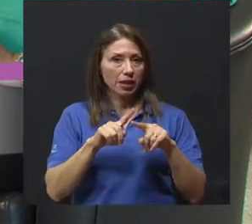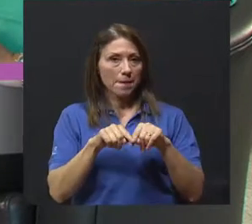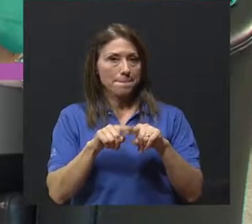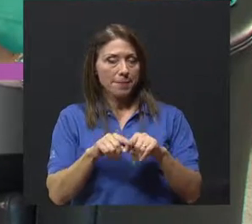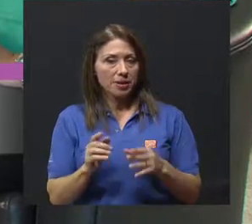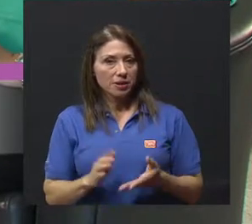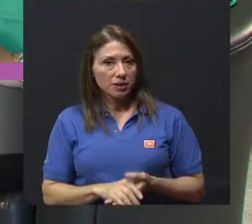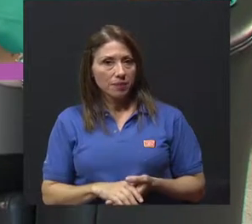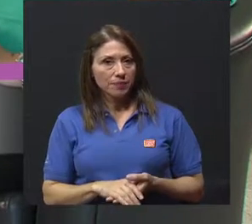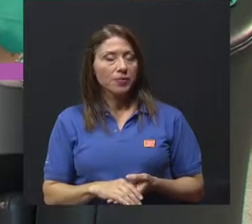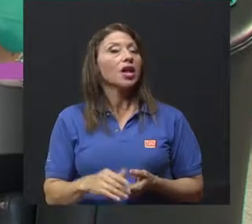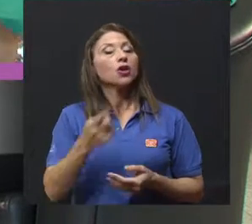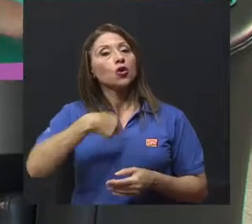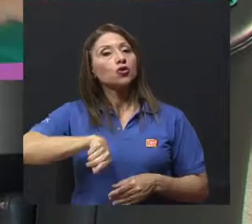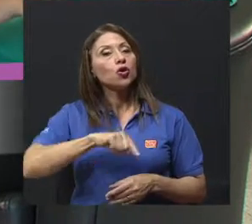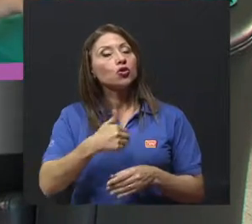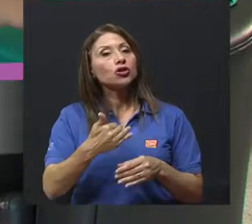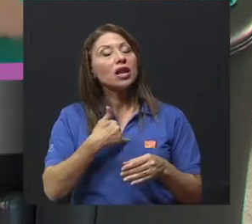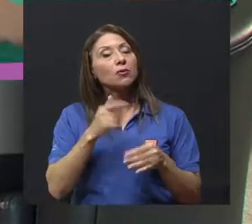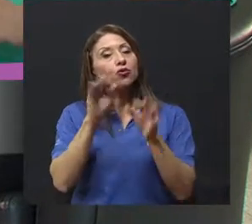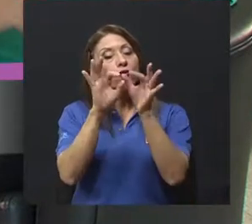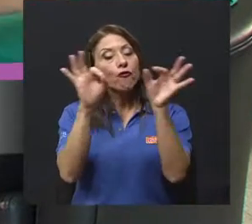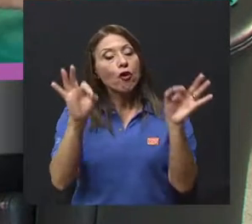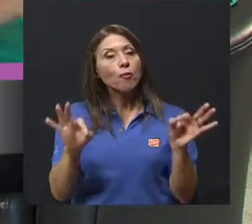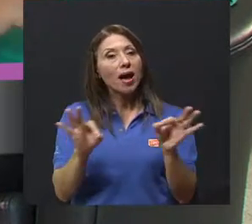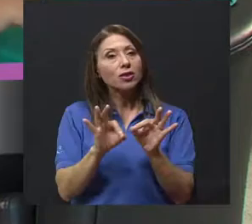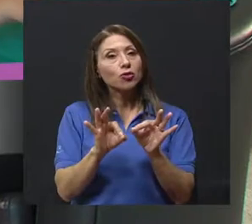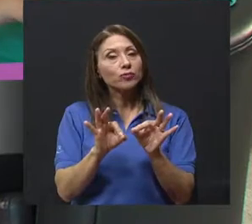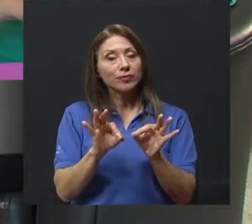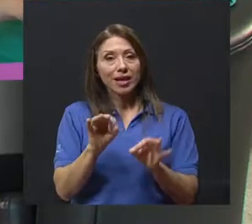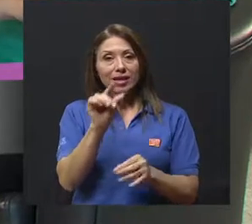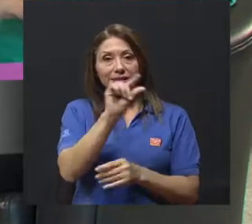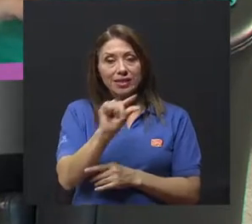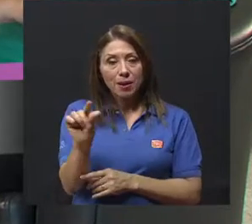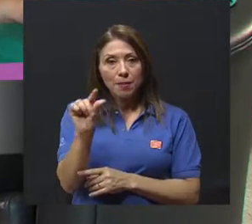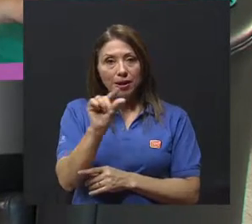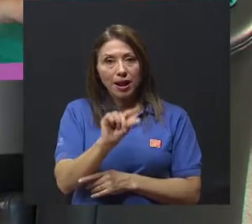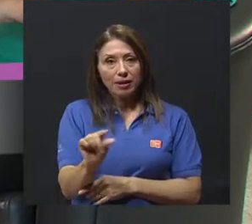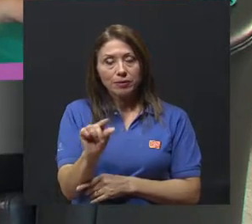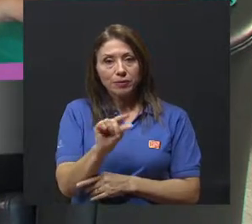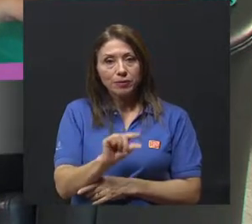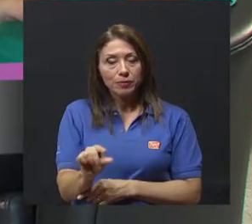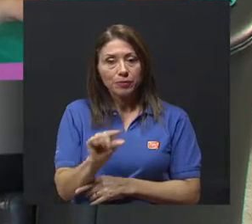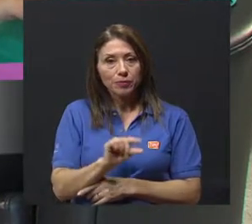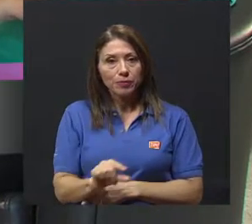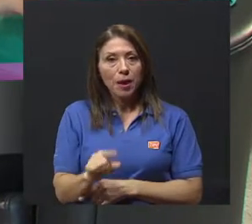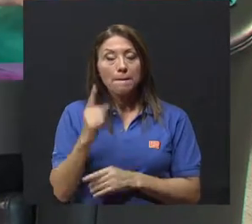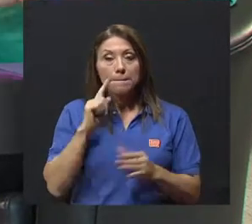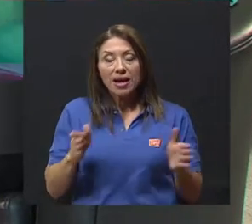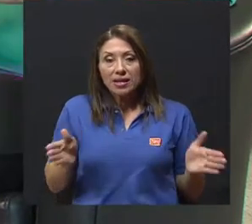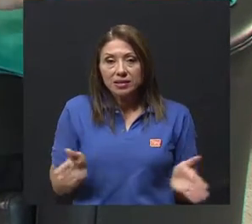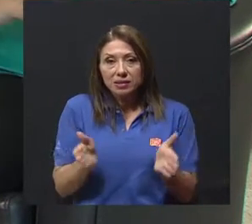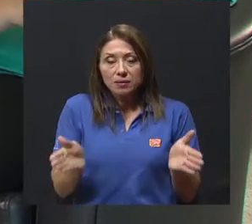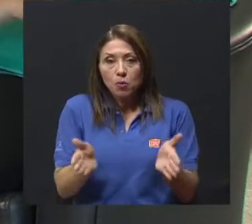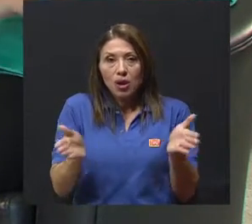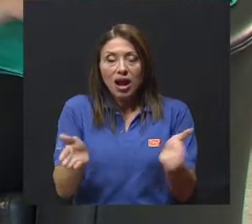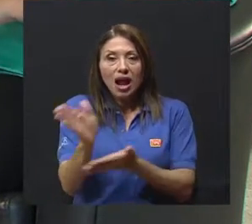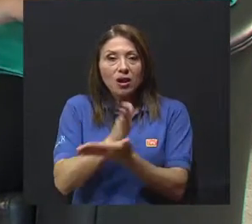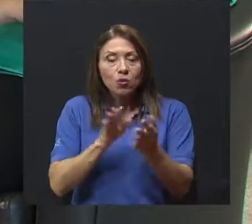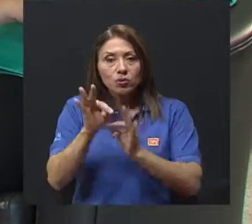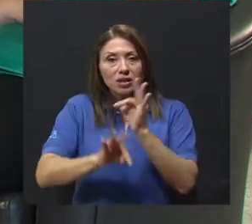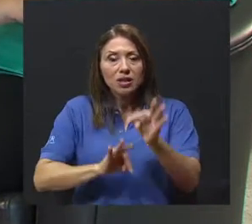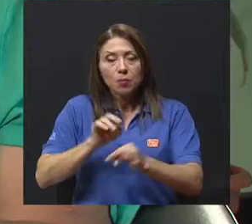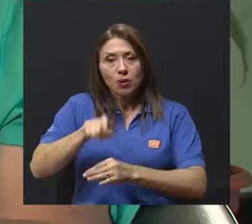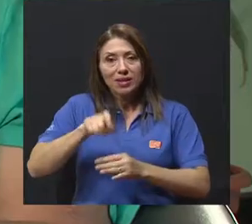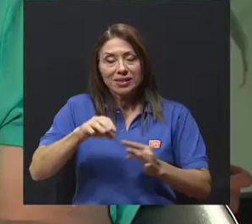tenemos un formato semanal para estimular y algunas algún tipo de necesidades